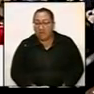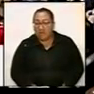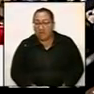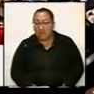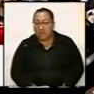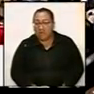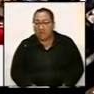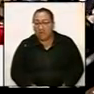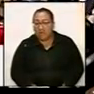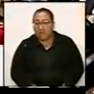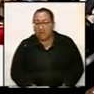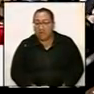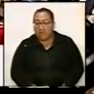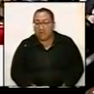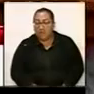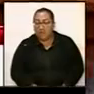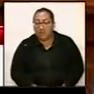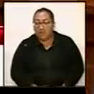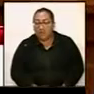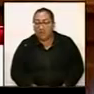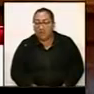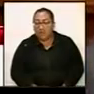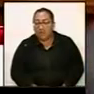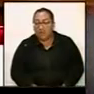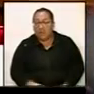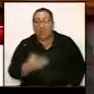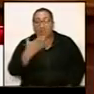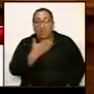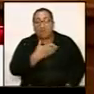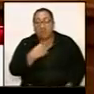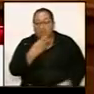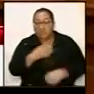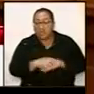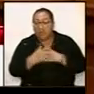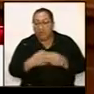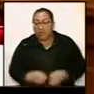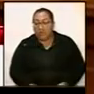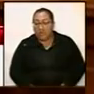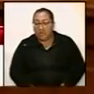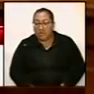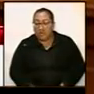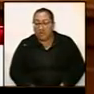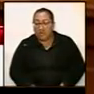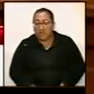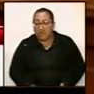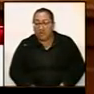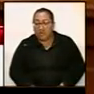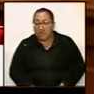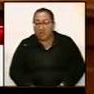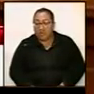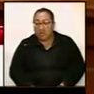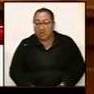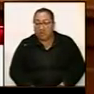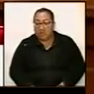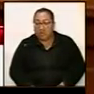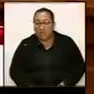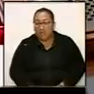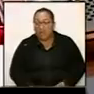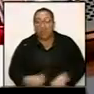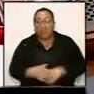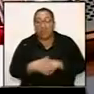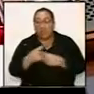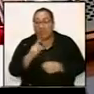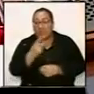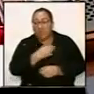Gracias, presidente. Por su intermedio, deseo saludar al premier y a los ministros que lo acompañan. Quiero felicitar el discurso del premier,